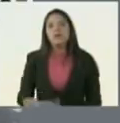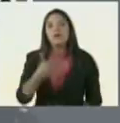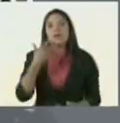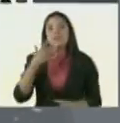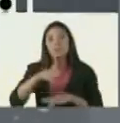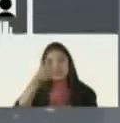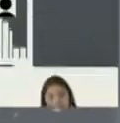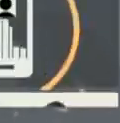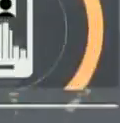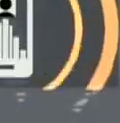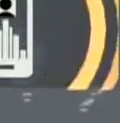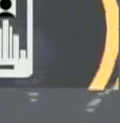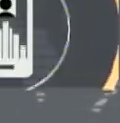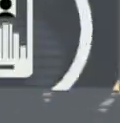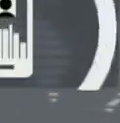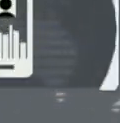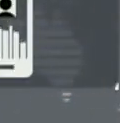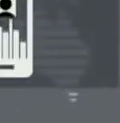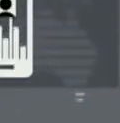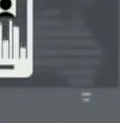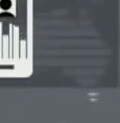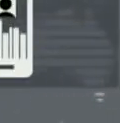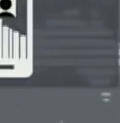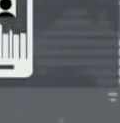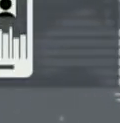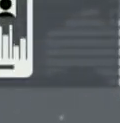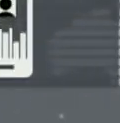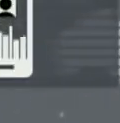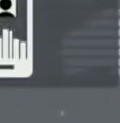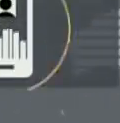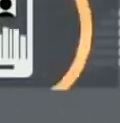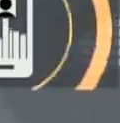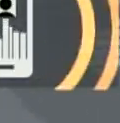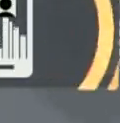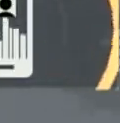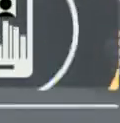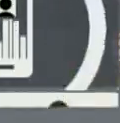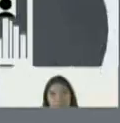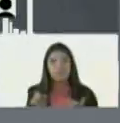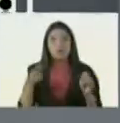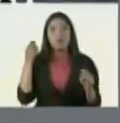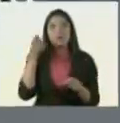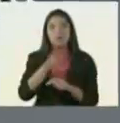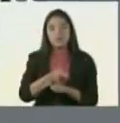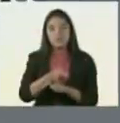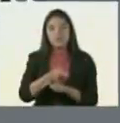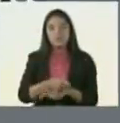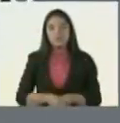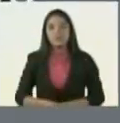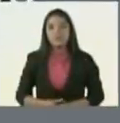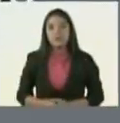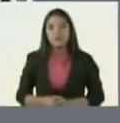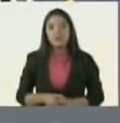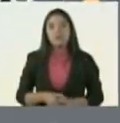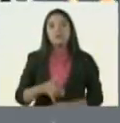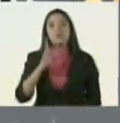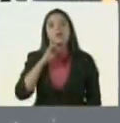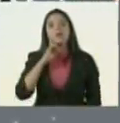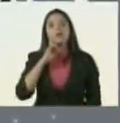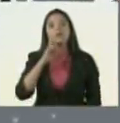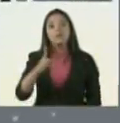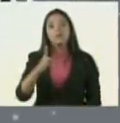formación. Me han dicho que hoy, además de la graduación, se va a hacer la entrega de los teléfonos